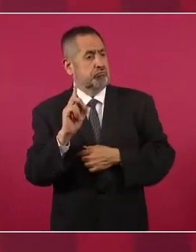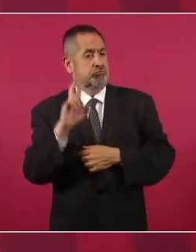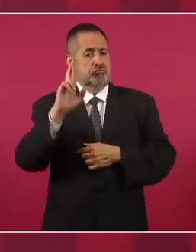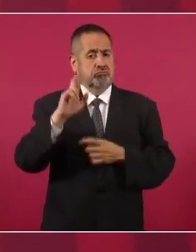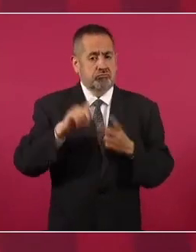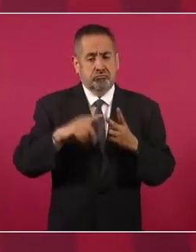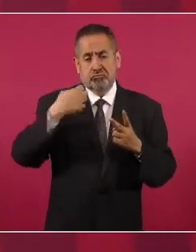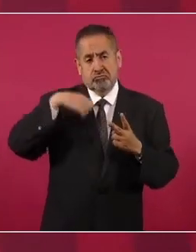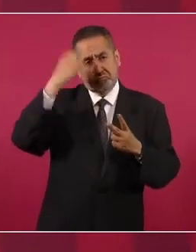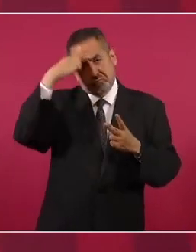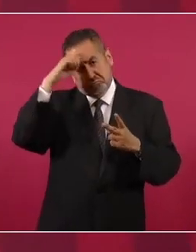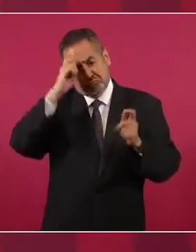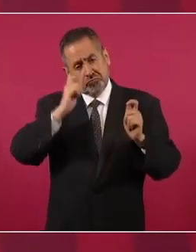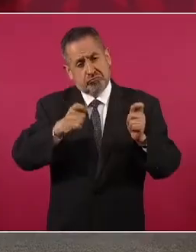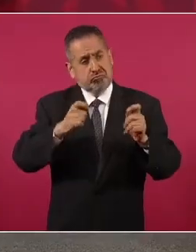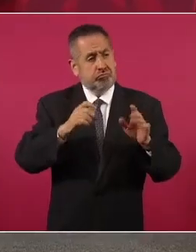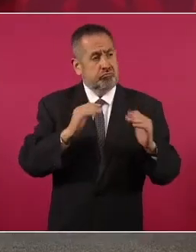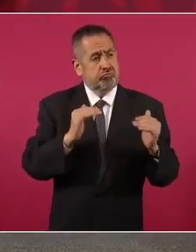expertos, eminencias,